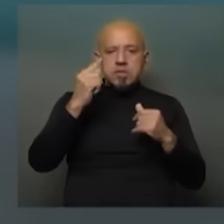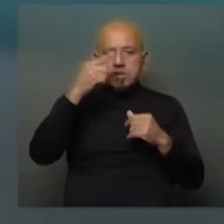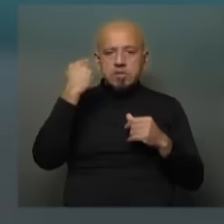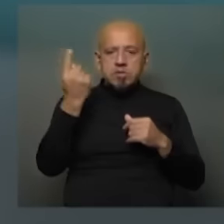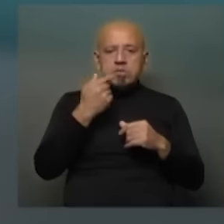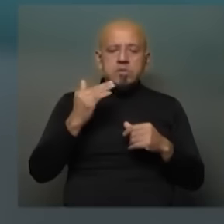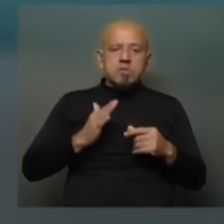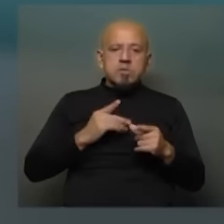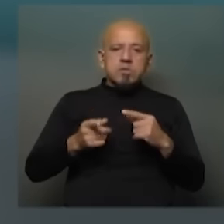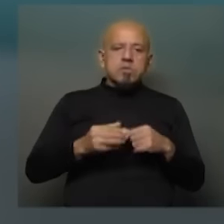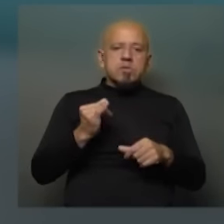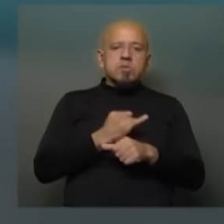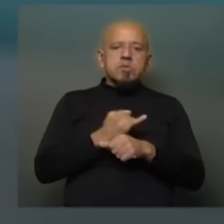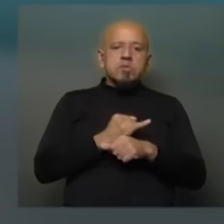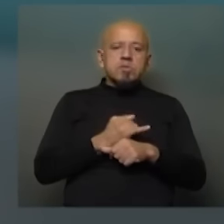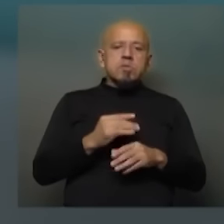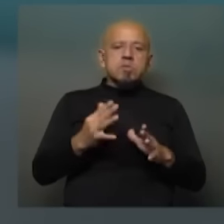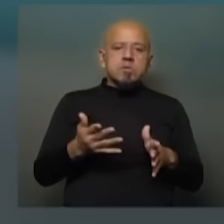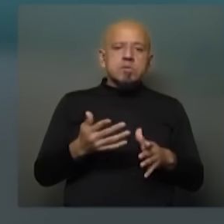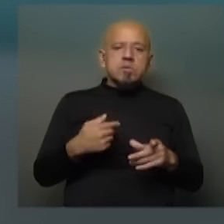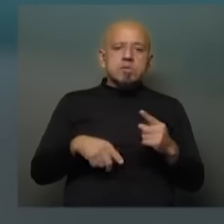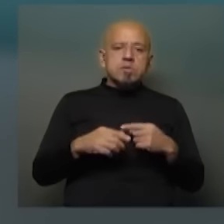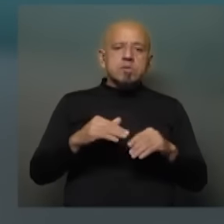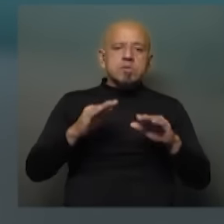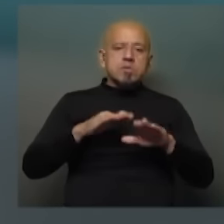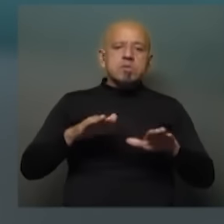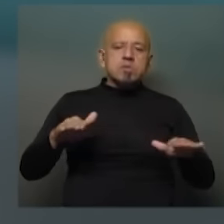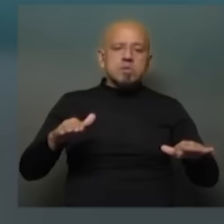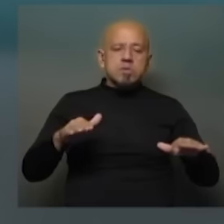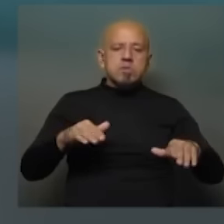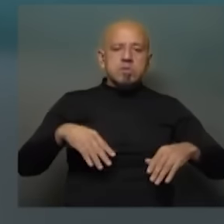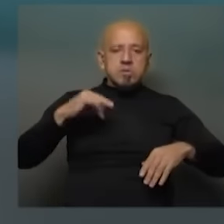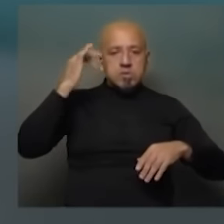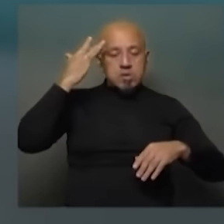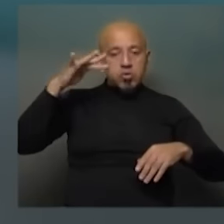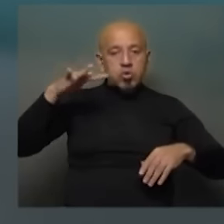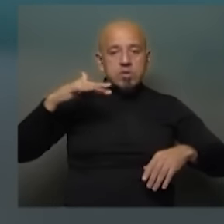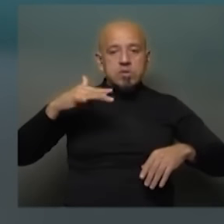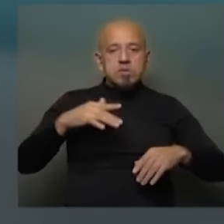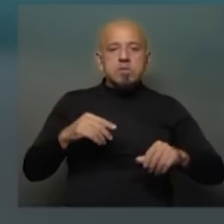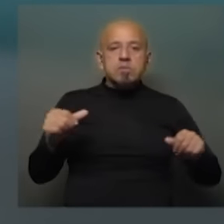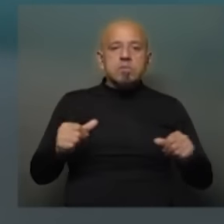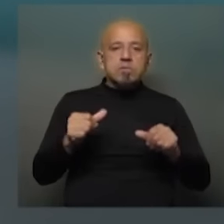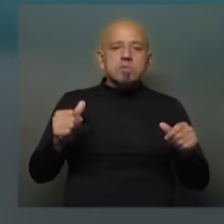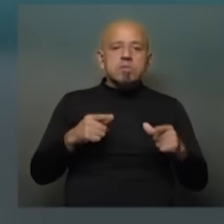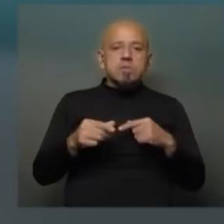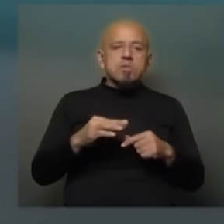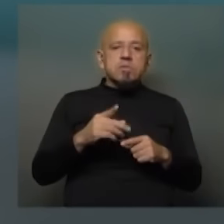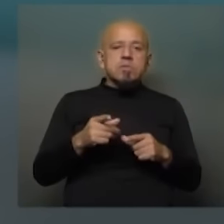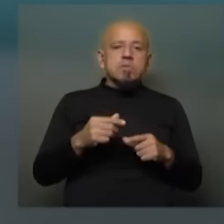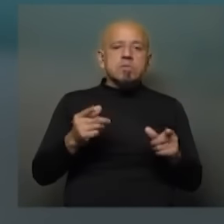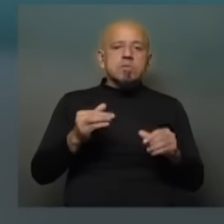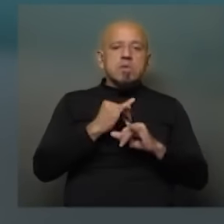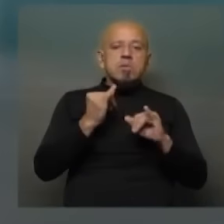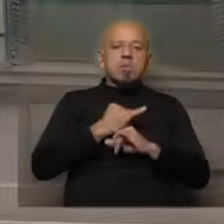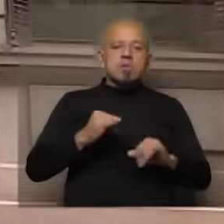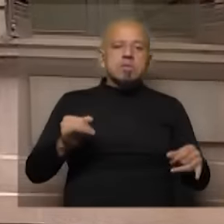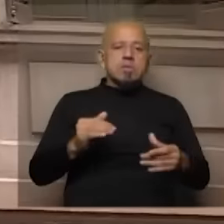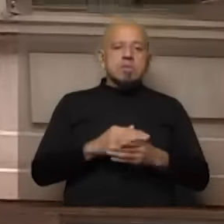desde el instituto se entiende que se recurrió a niños, niñas y adolescentes para cometer delitos contra la paz pública.